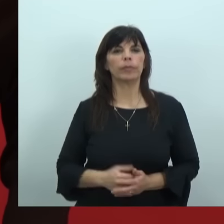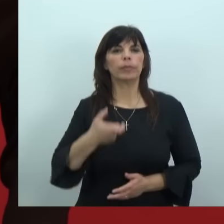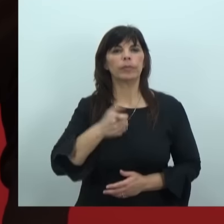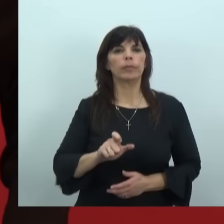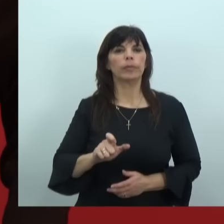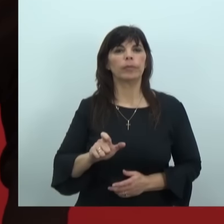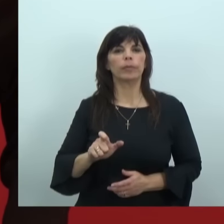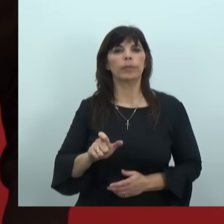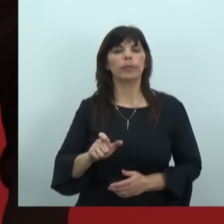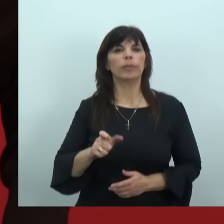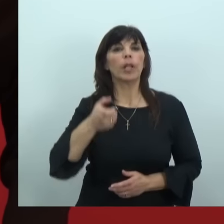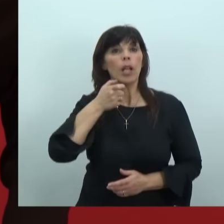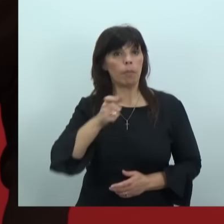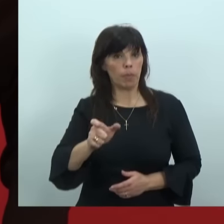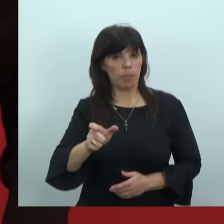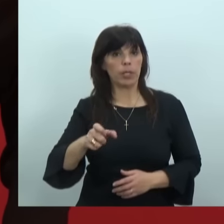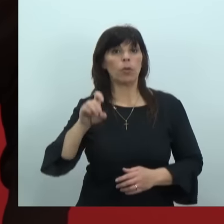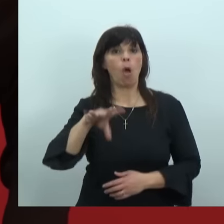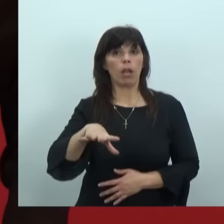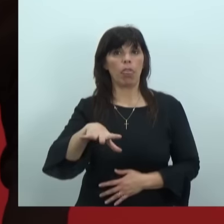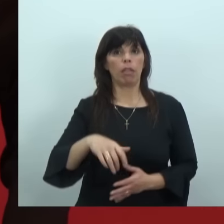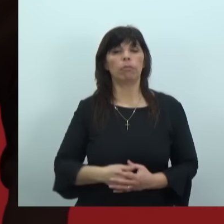versículo 15, dice aquí.